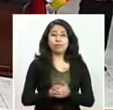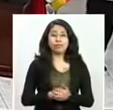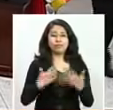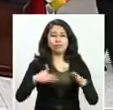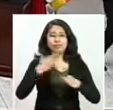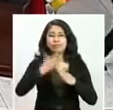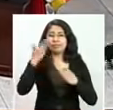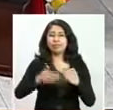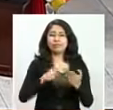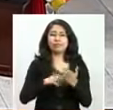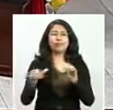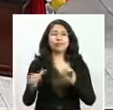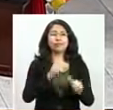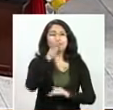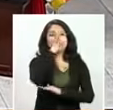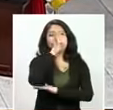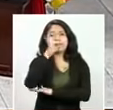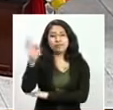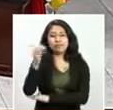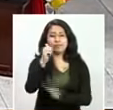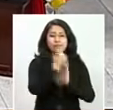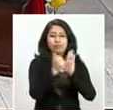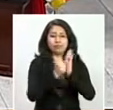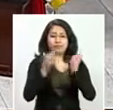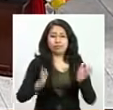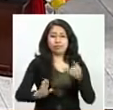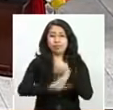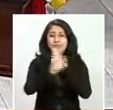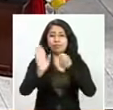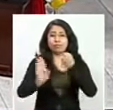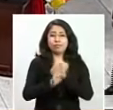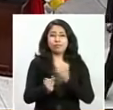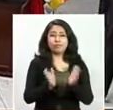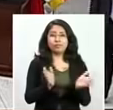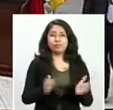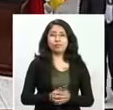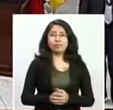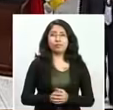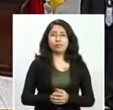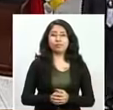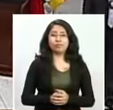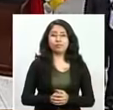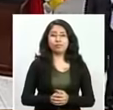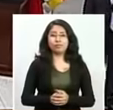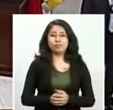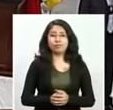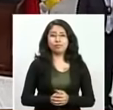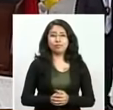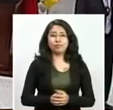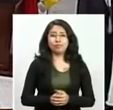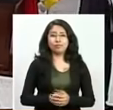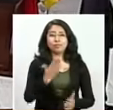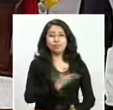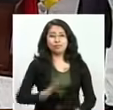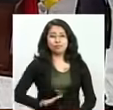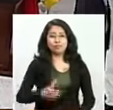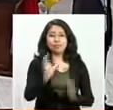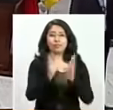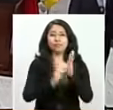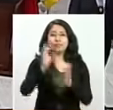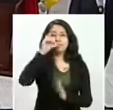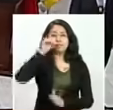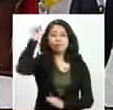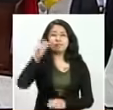hemos concluido el acto de posesión del Procurador General del Estado Plurinacional de Bolivia. De esta manera, el presidente del Estado Plurinacional de Bolivia, Luis Arce Catacora, posesionó